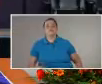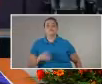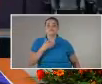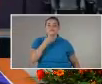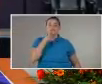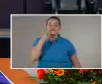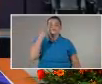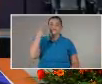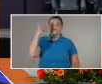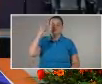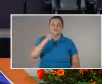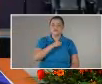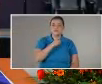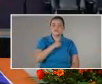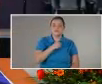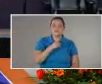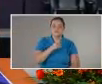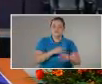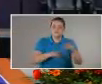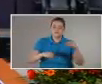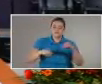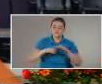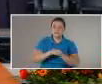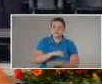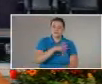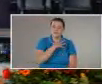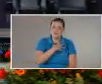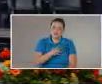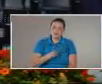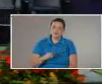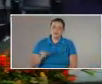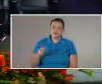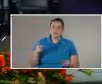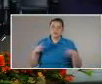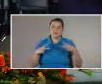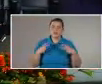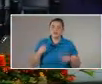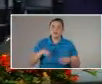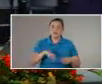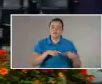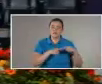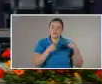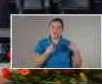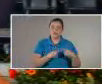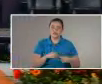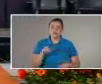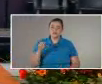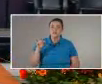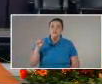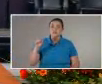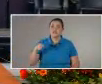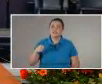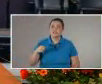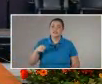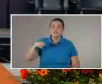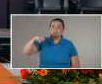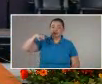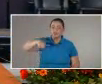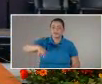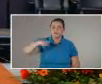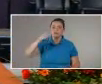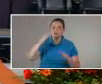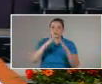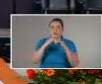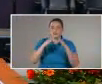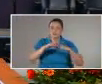Dios quiere cambiar el lamento que haya en nuestro corazón si es que hemos permanecido en una casa de luto, hermano.